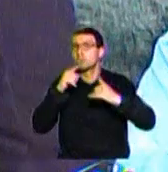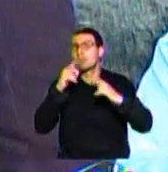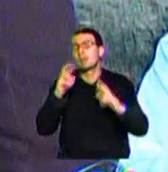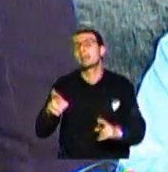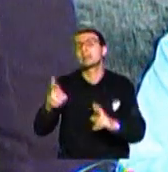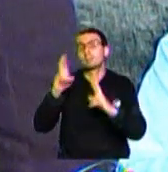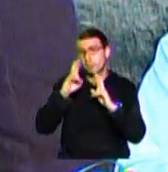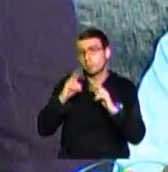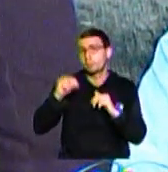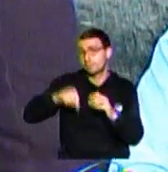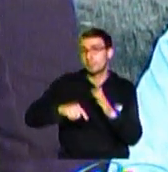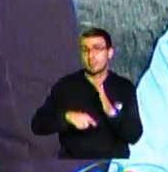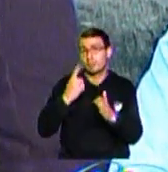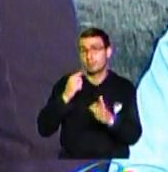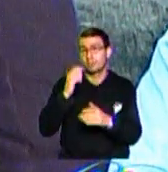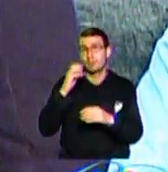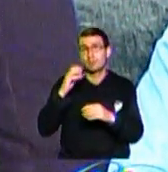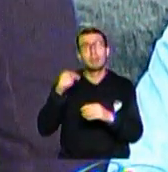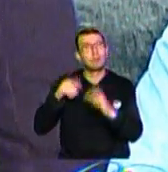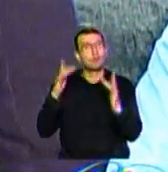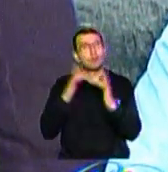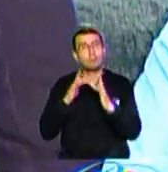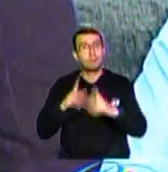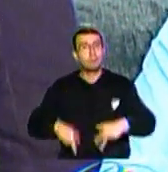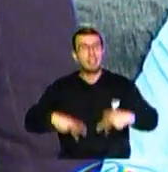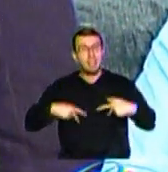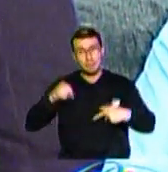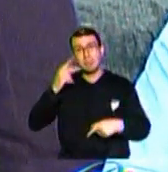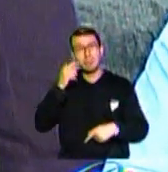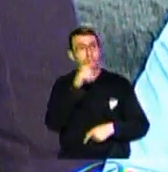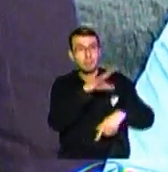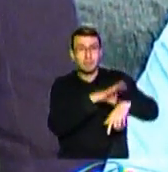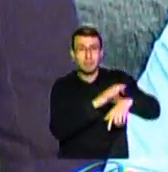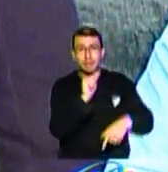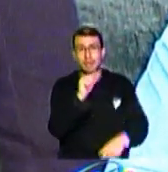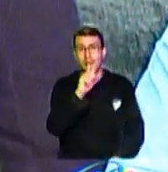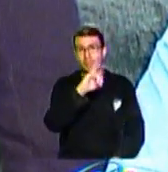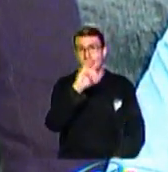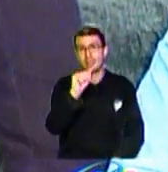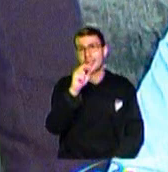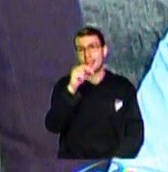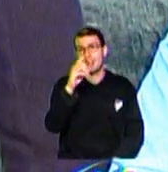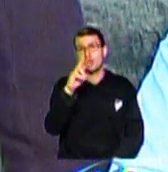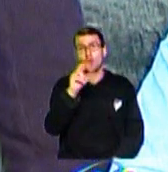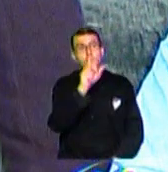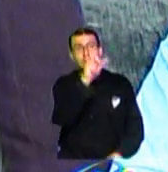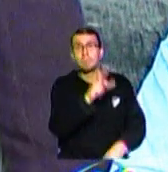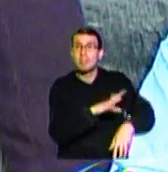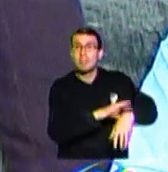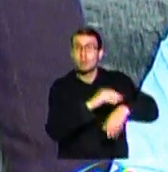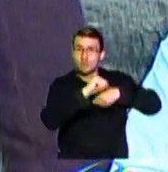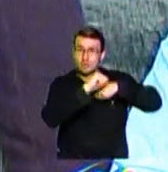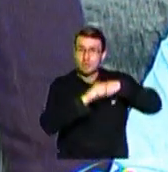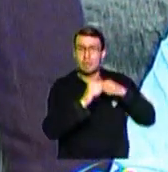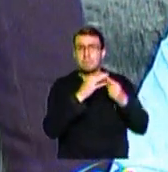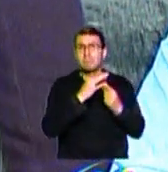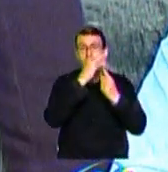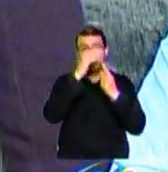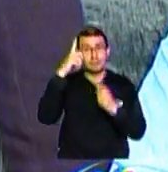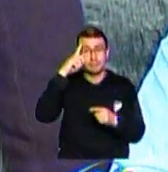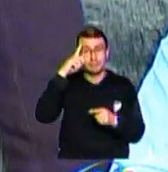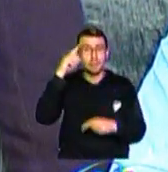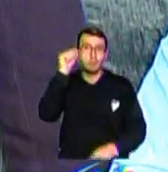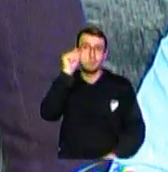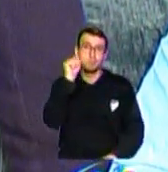Hoy en directo, en Conexión Vital, desde Pereira con el doctor Alejandro Mejía López, médico cirujano especializado en ginecología